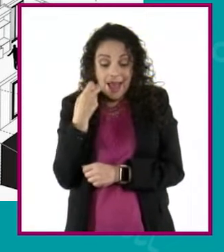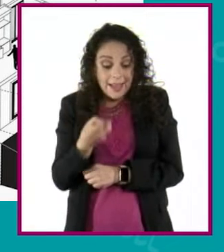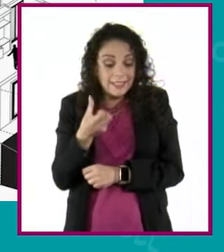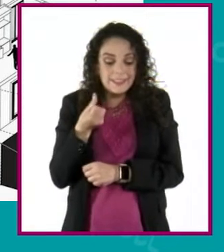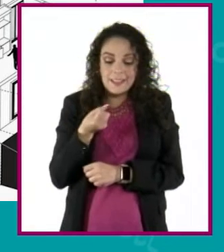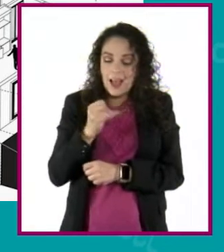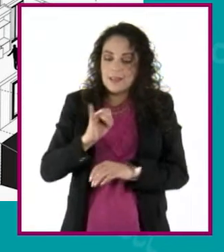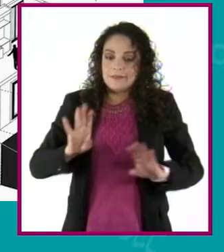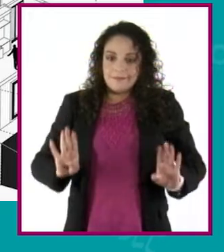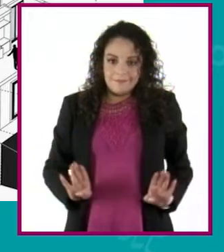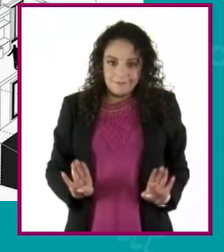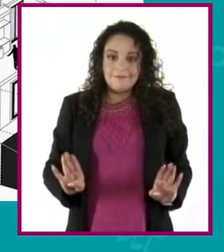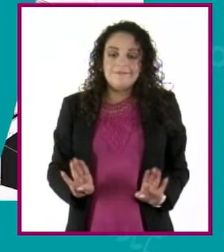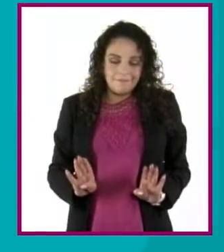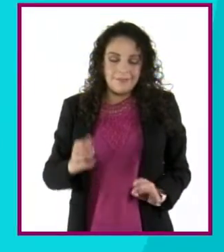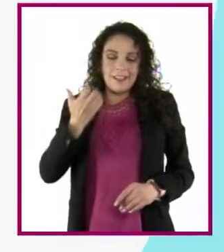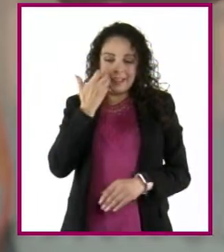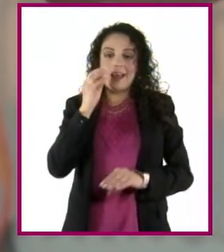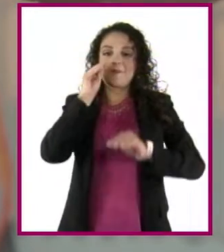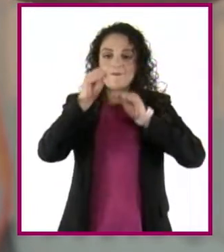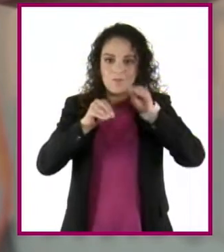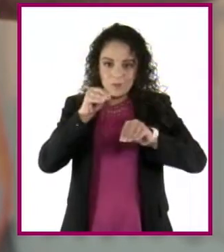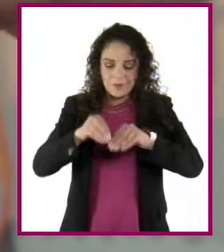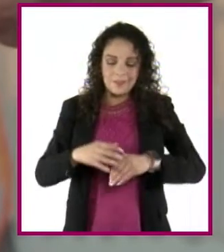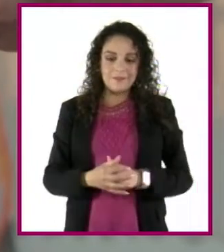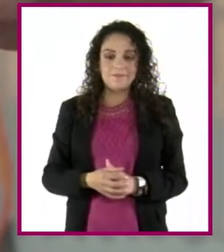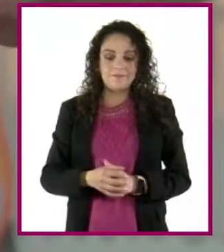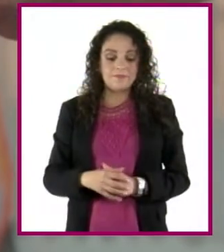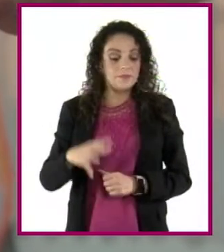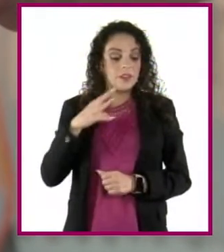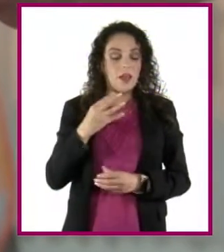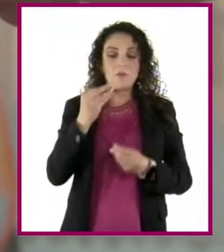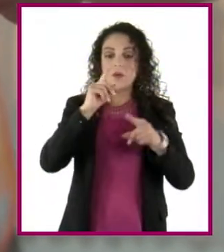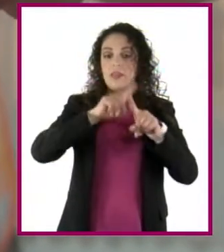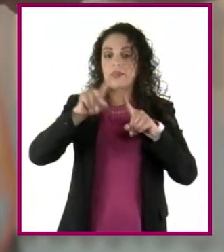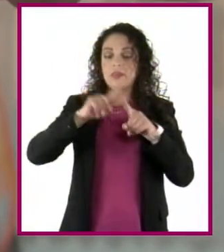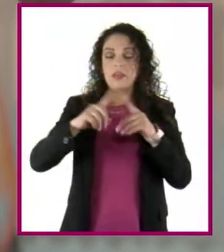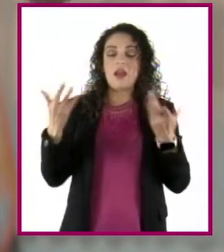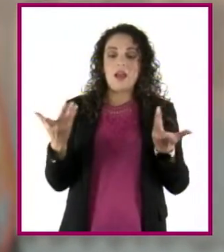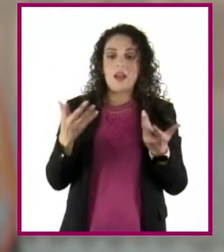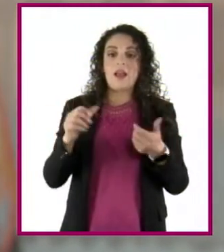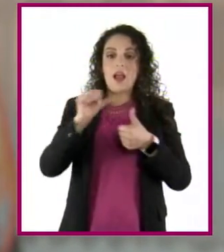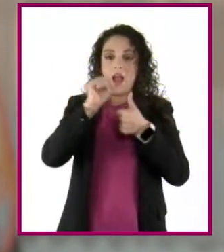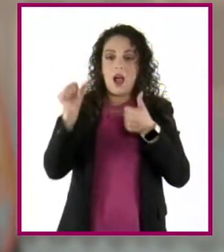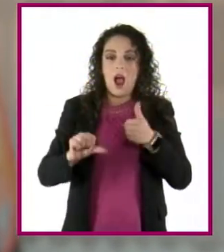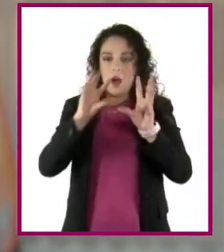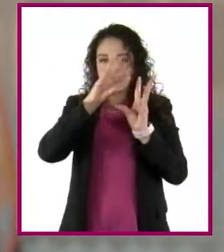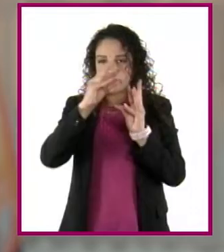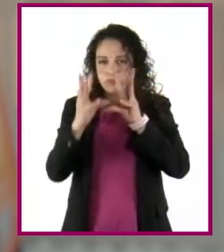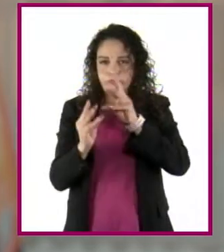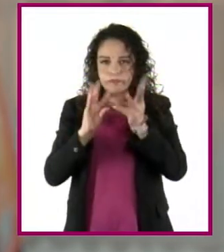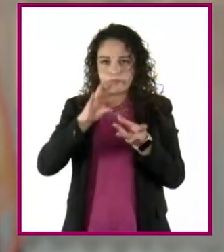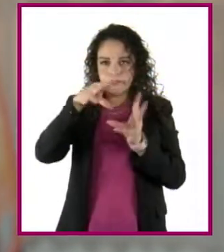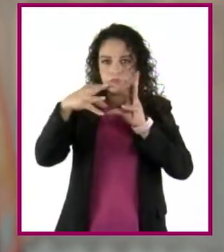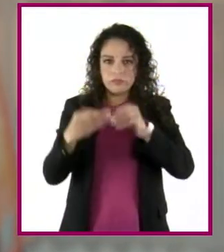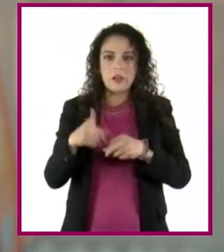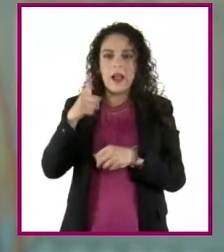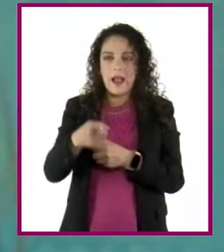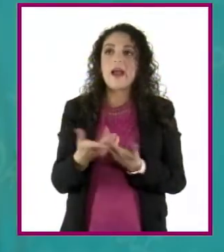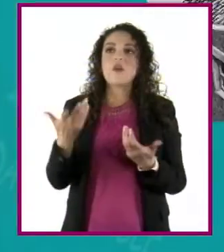lo que se intenta representar. Hay muchos artistas plásticos que se han inspirado en las matemáticas para desarrollar su